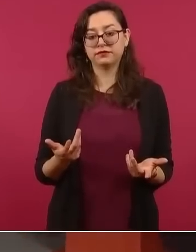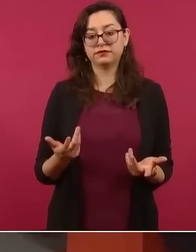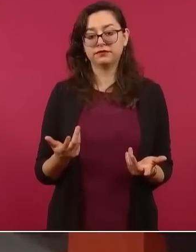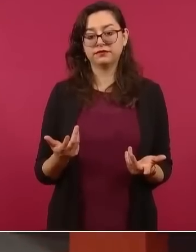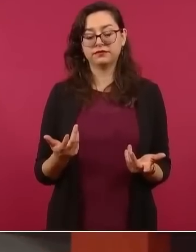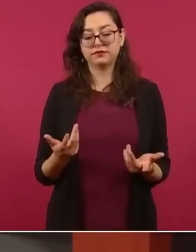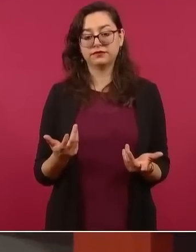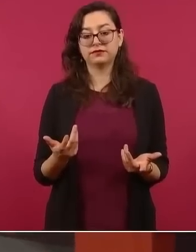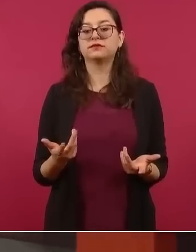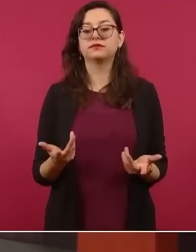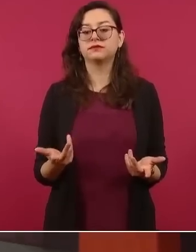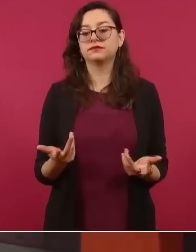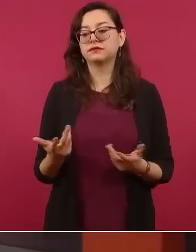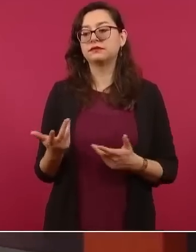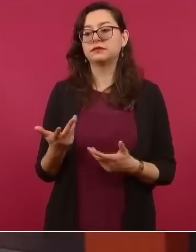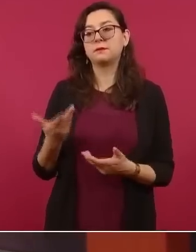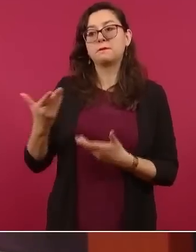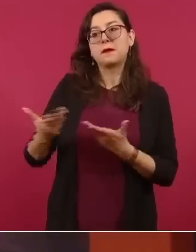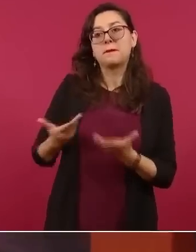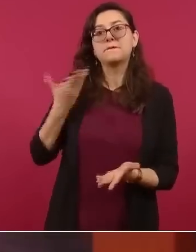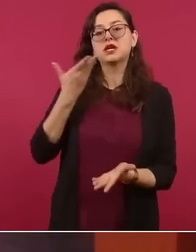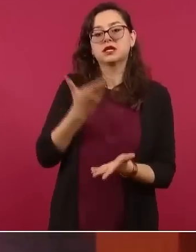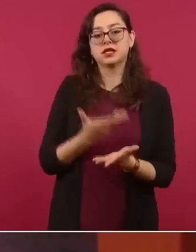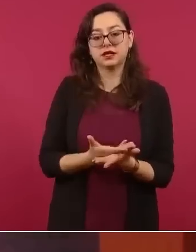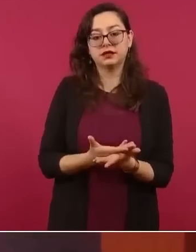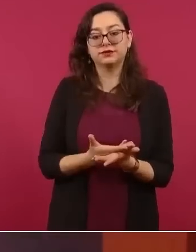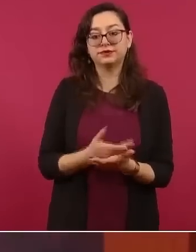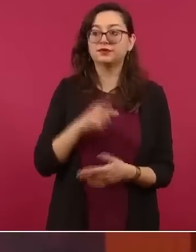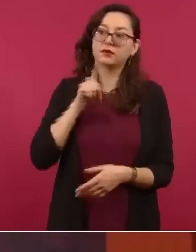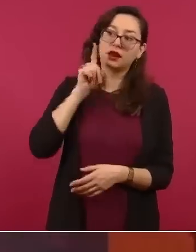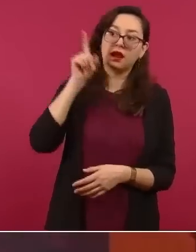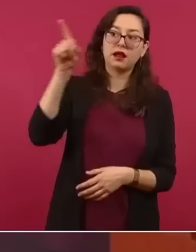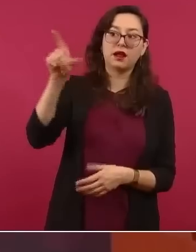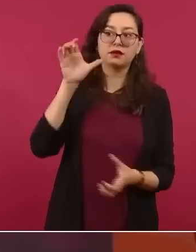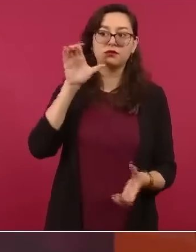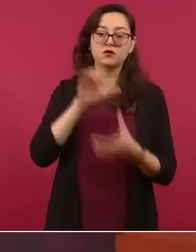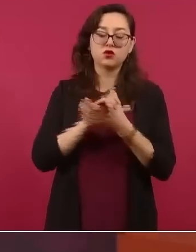pidiéndonos que no abandonemos a su esposo.